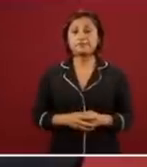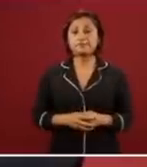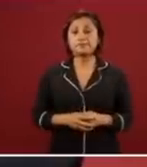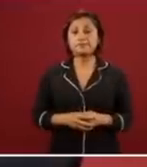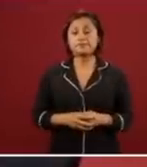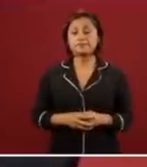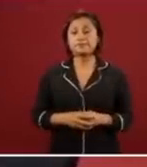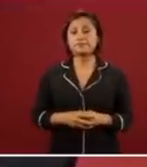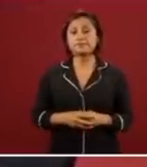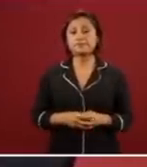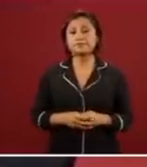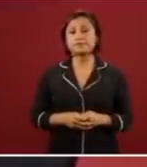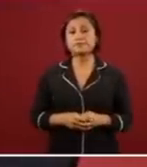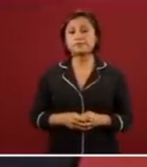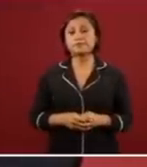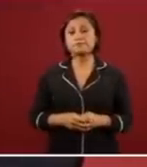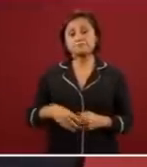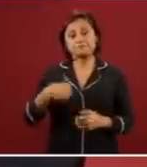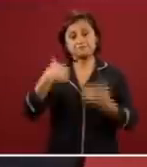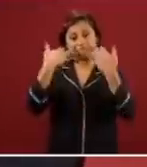y probado,